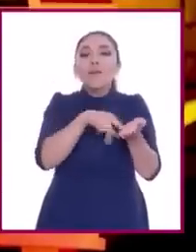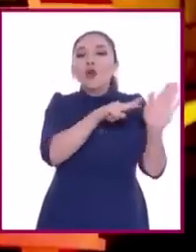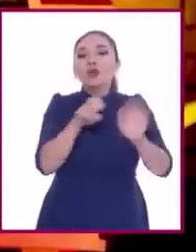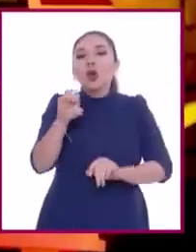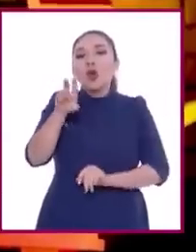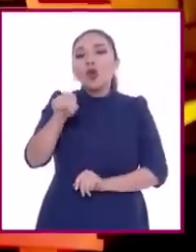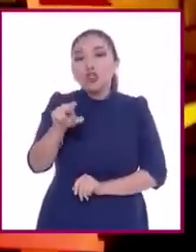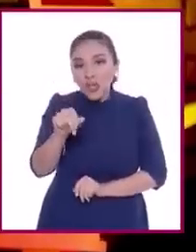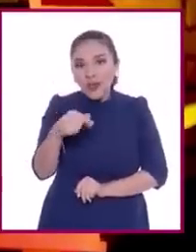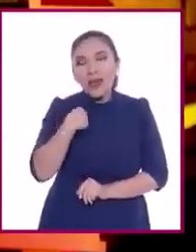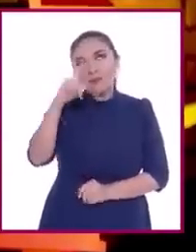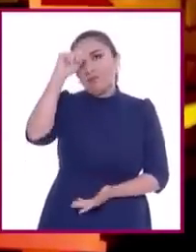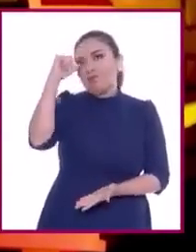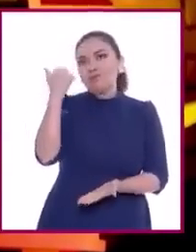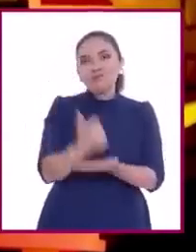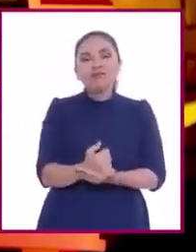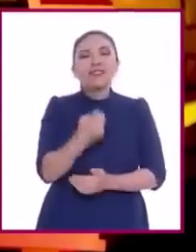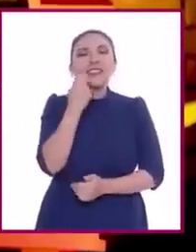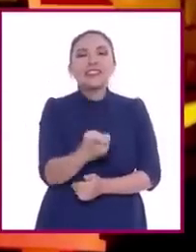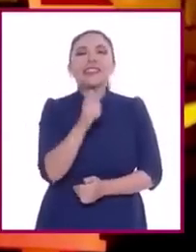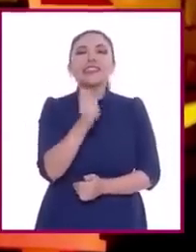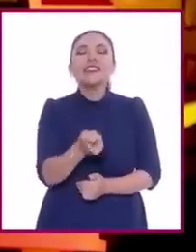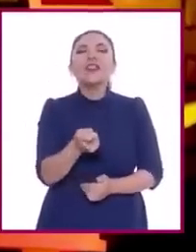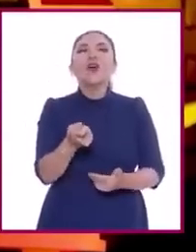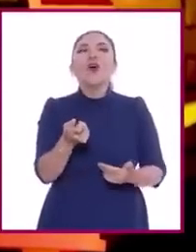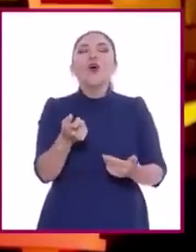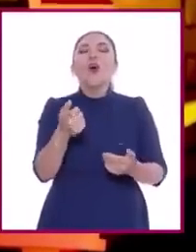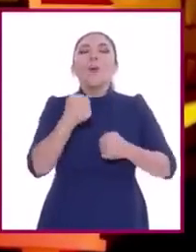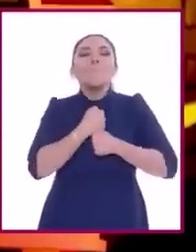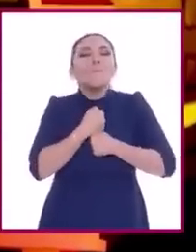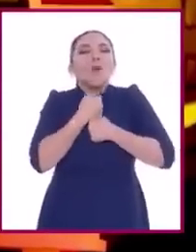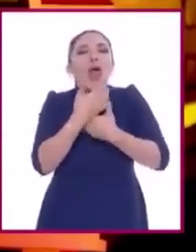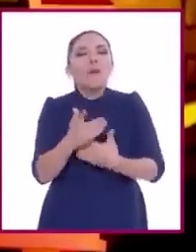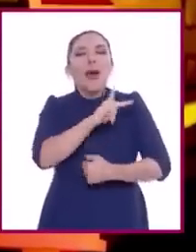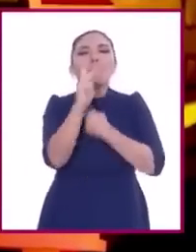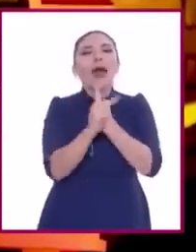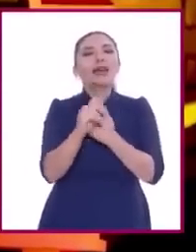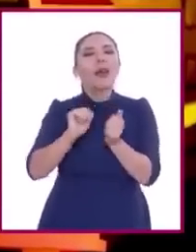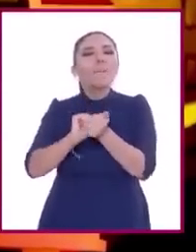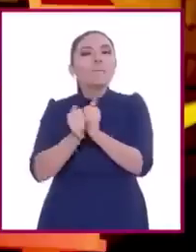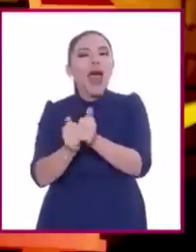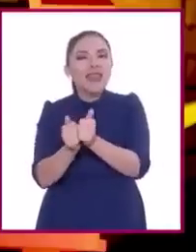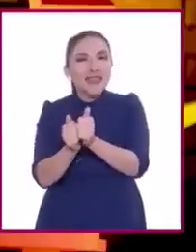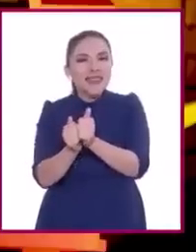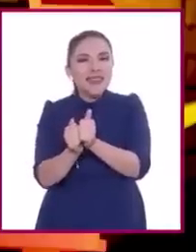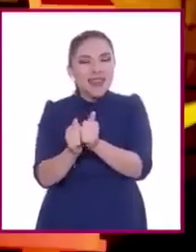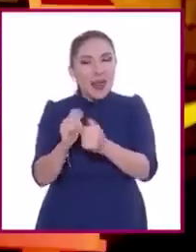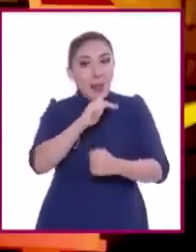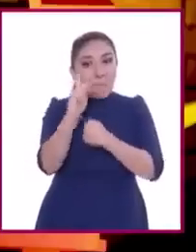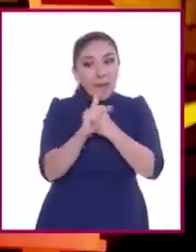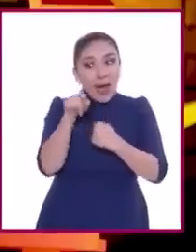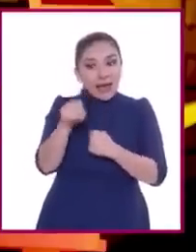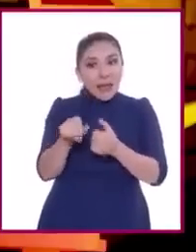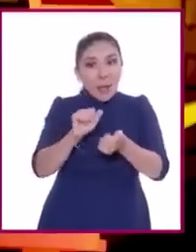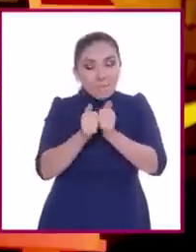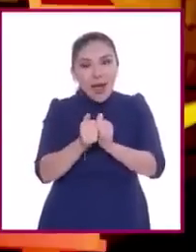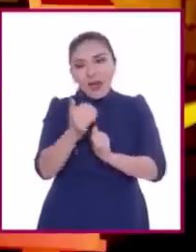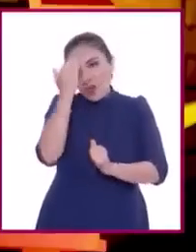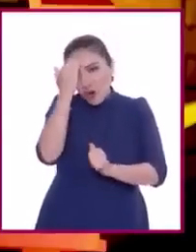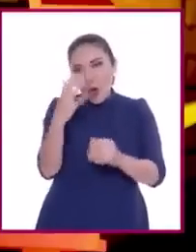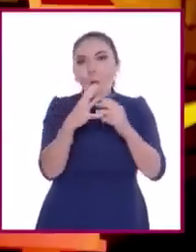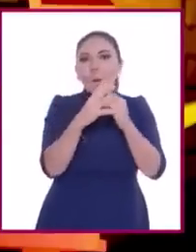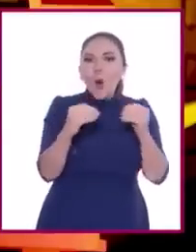de los de los años 80 a mí se me queda muy grabado la parte del del poema del país del pan del país del pan este